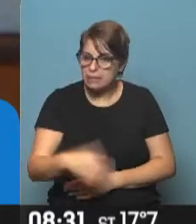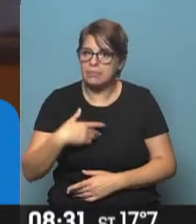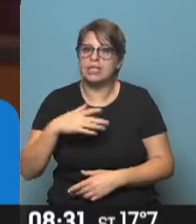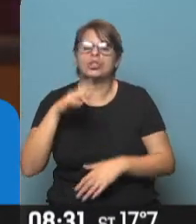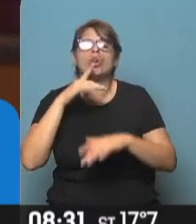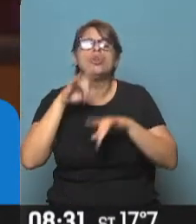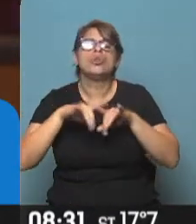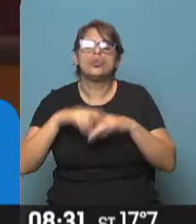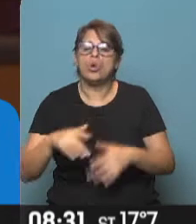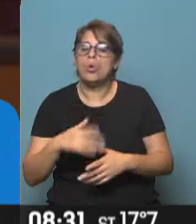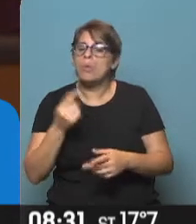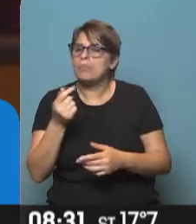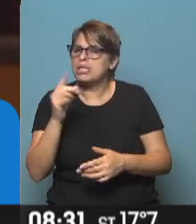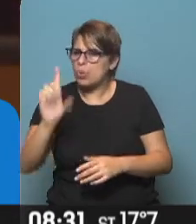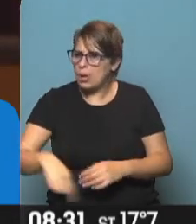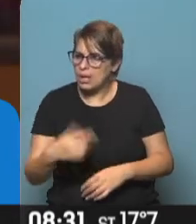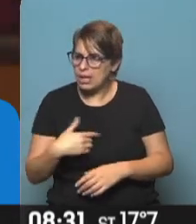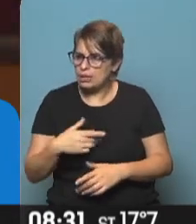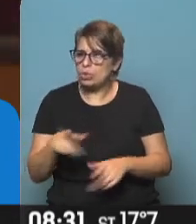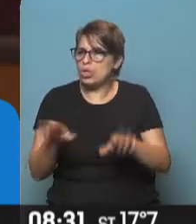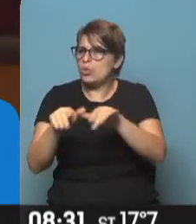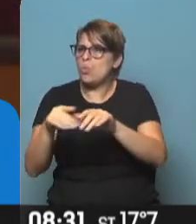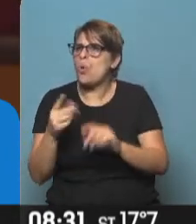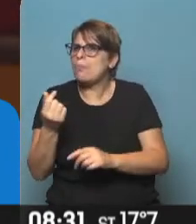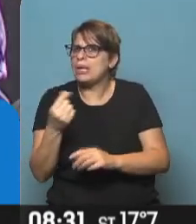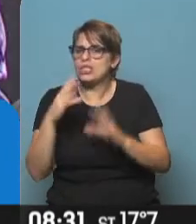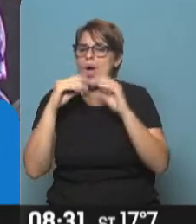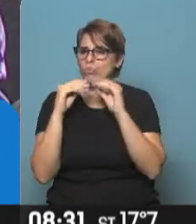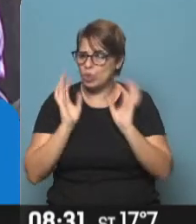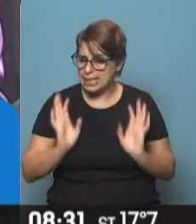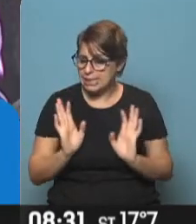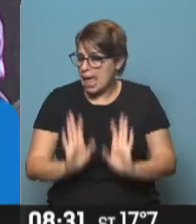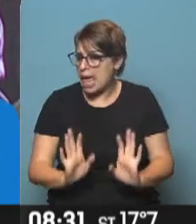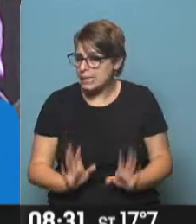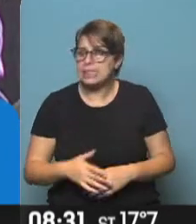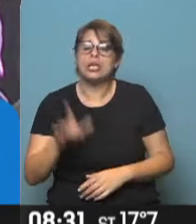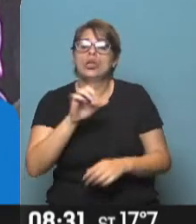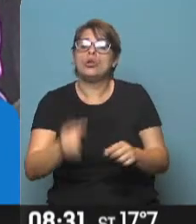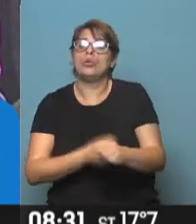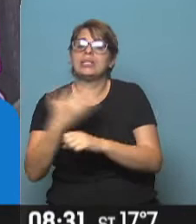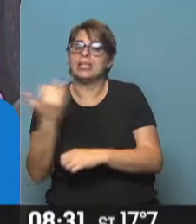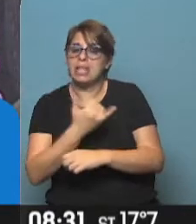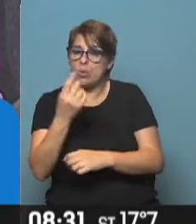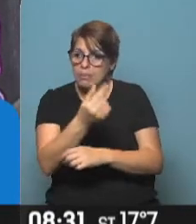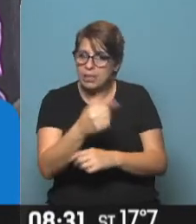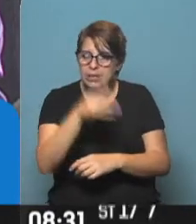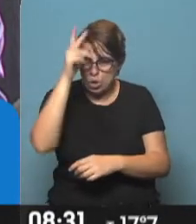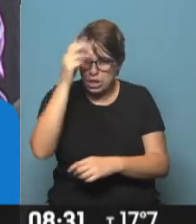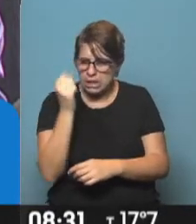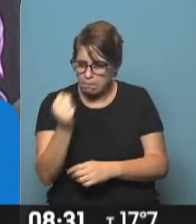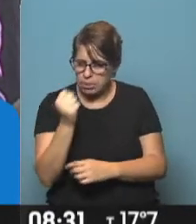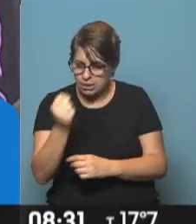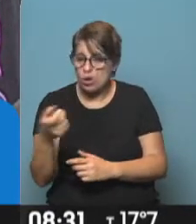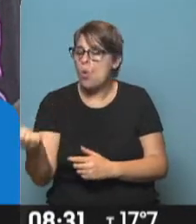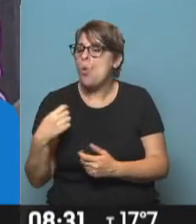recital los precios están muy bajos lo que sale una hamburguesa señores es así de lunes a jueves hay un precio de 80 pesos